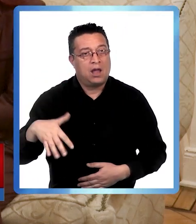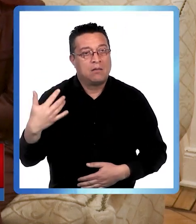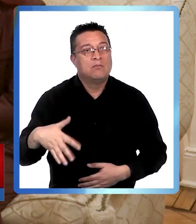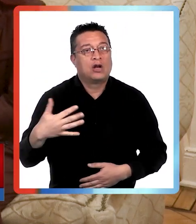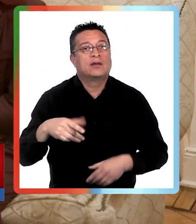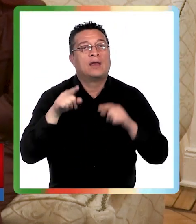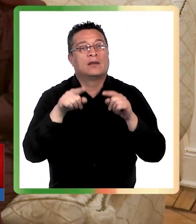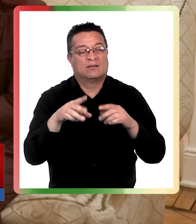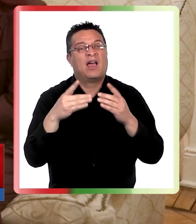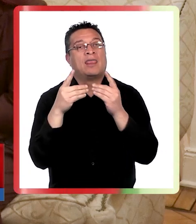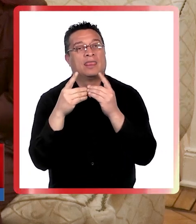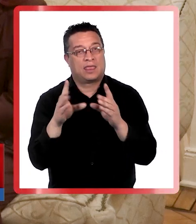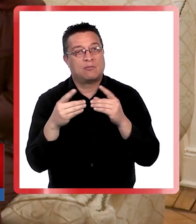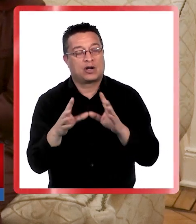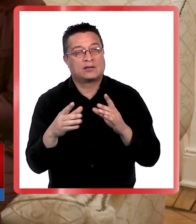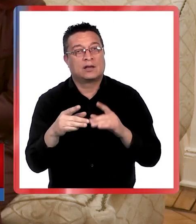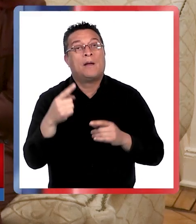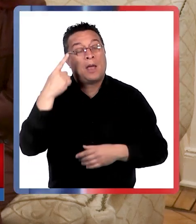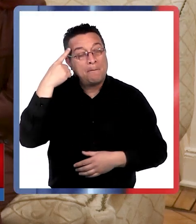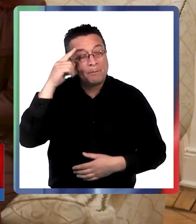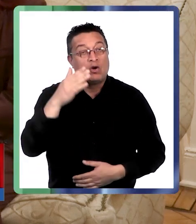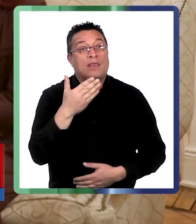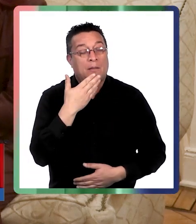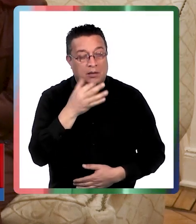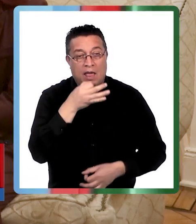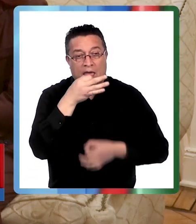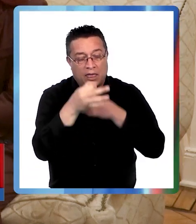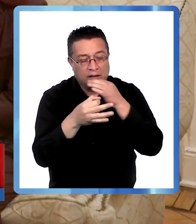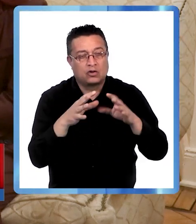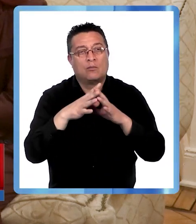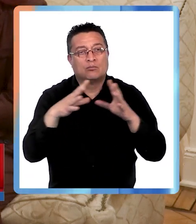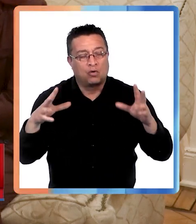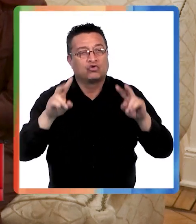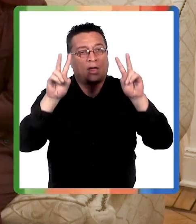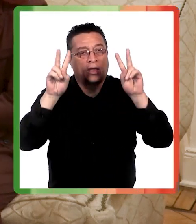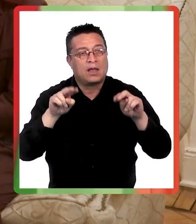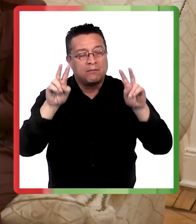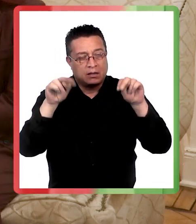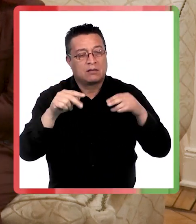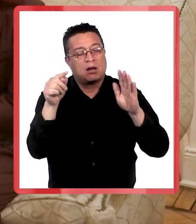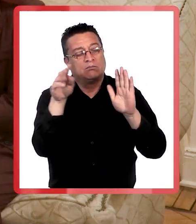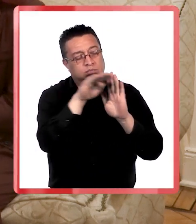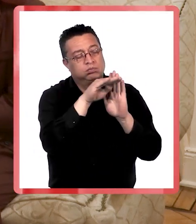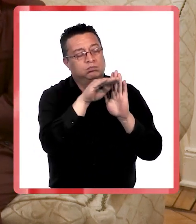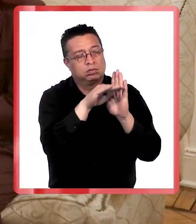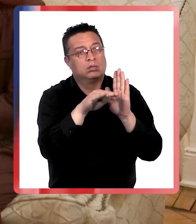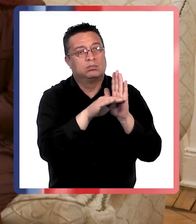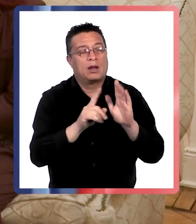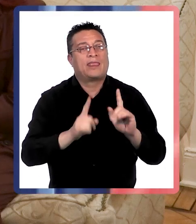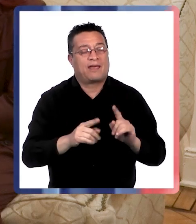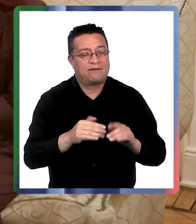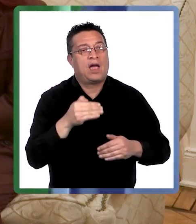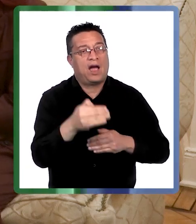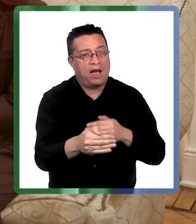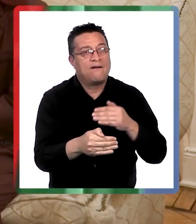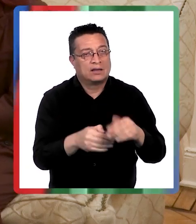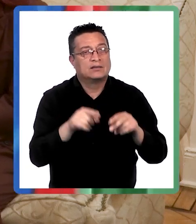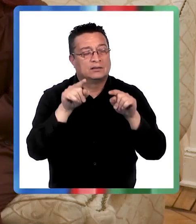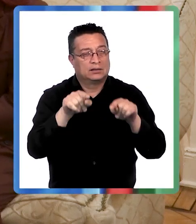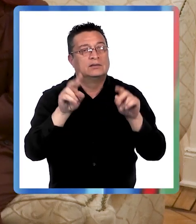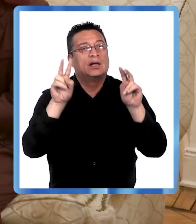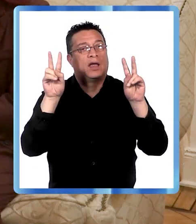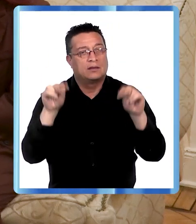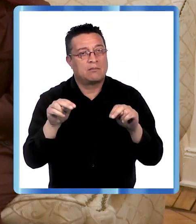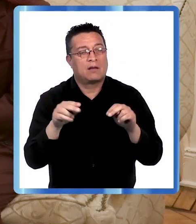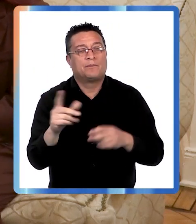importante, democrático, pero también dijo que había muchas materias muchos temas en las que avanzar con respecto a este